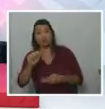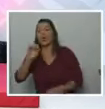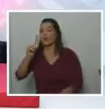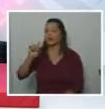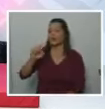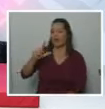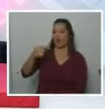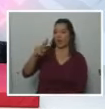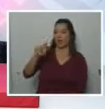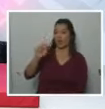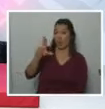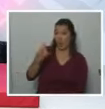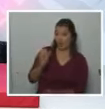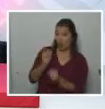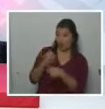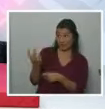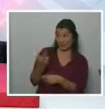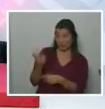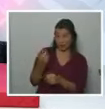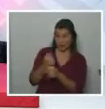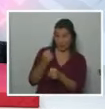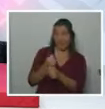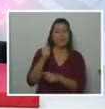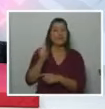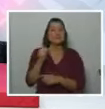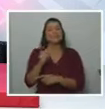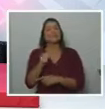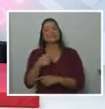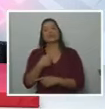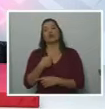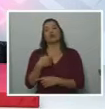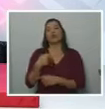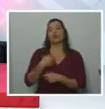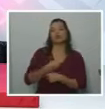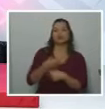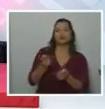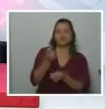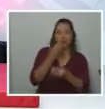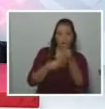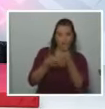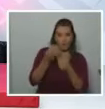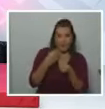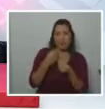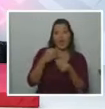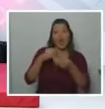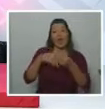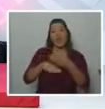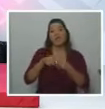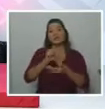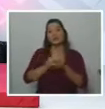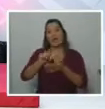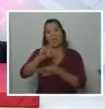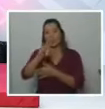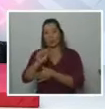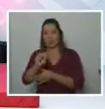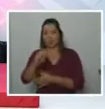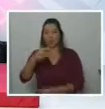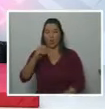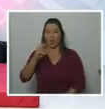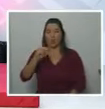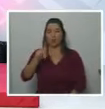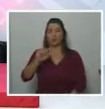Está, dedicado como a las dos cosas, ahí. Sí, trabajo en repartiendo ahí a todos los del San Luis Gonzaga, los repartidores, ahí andamos.